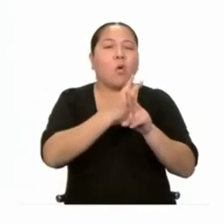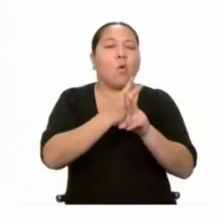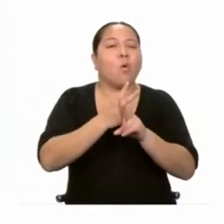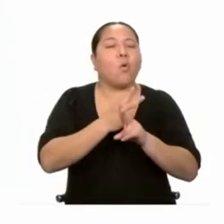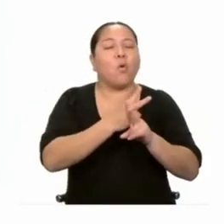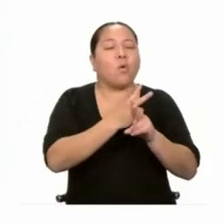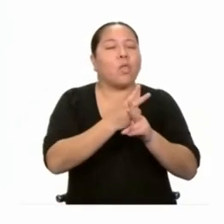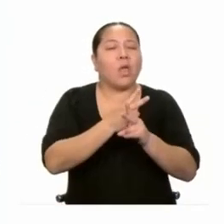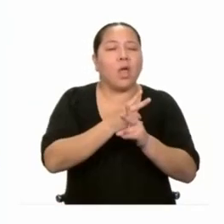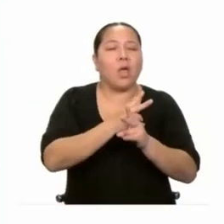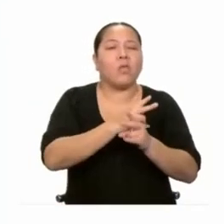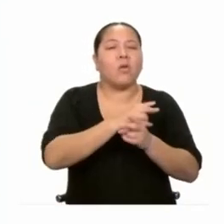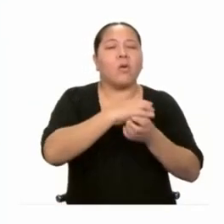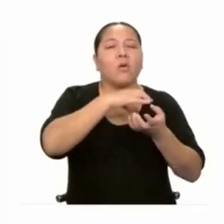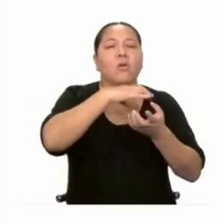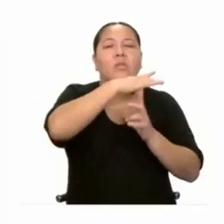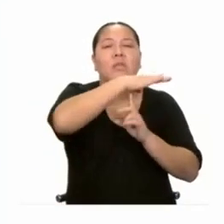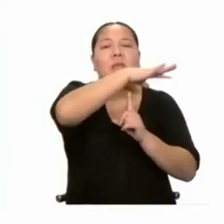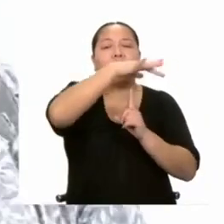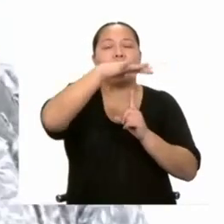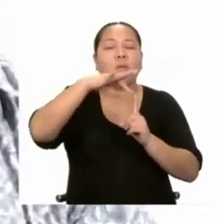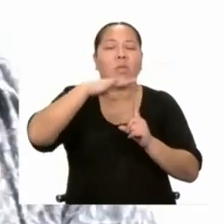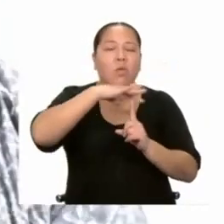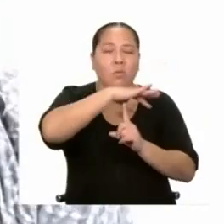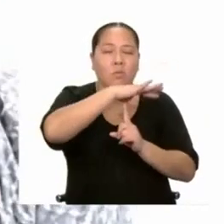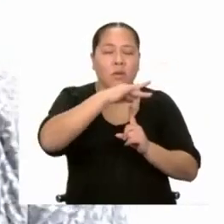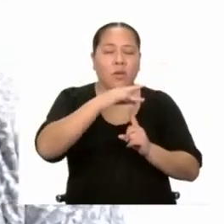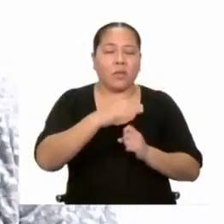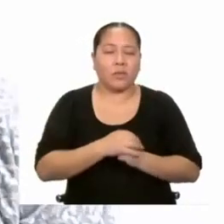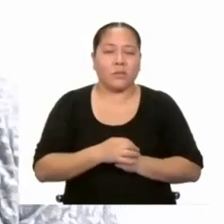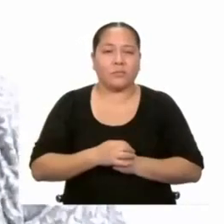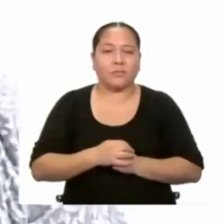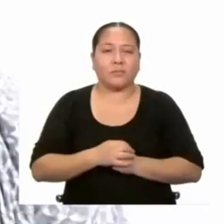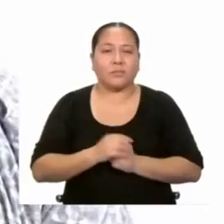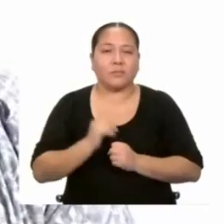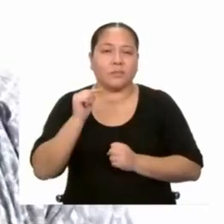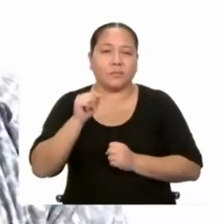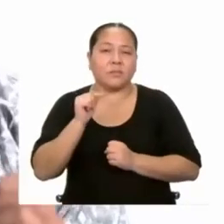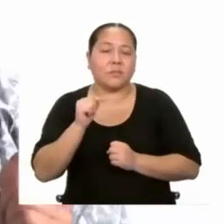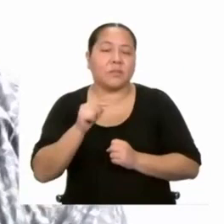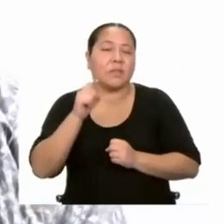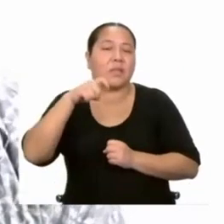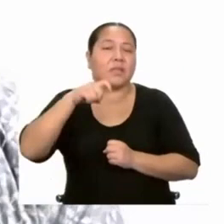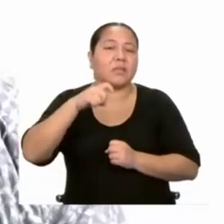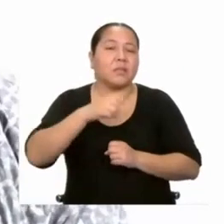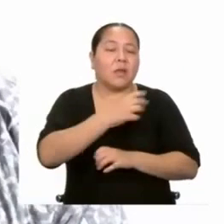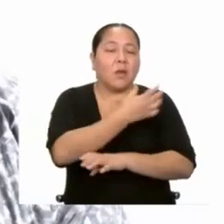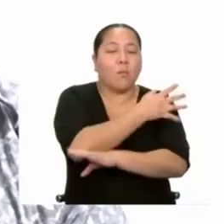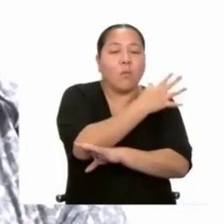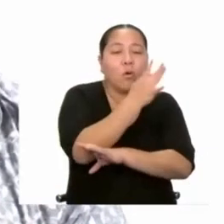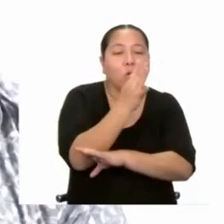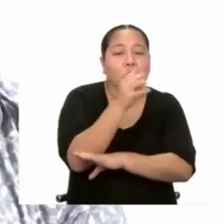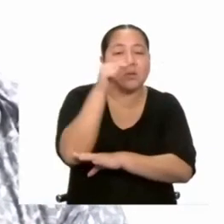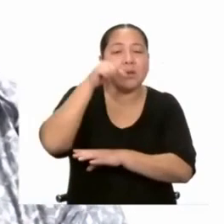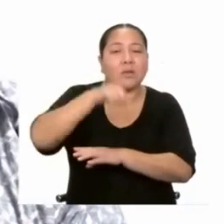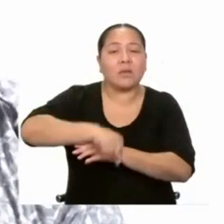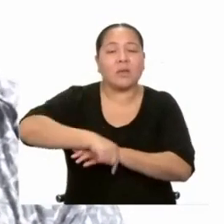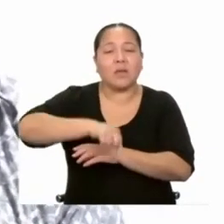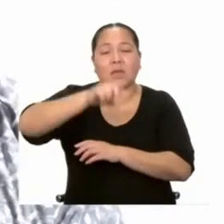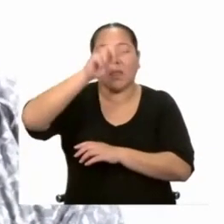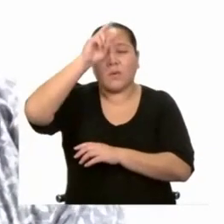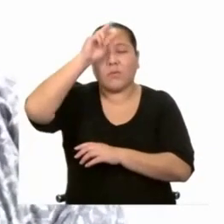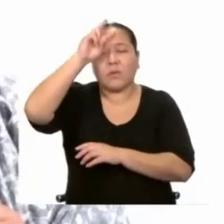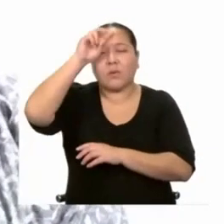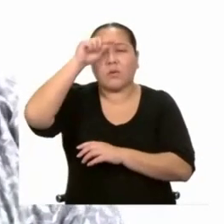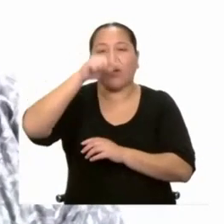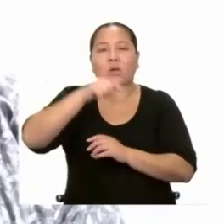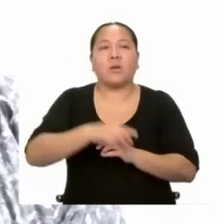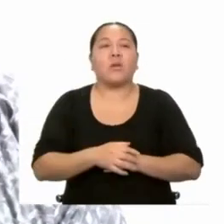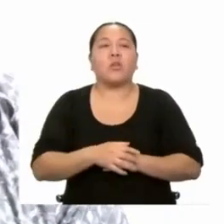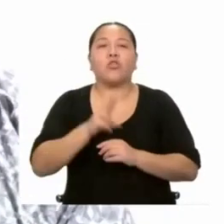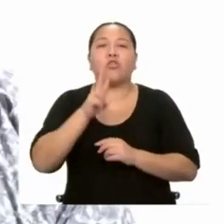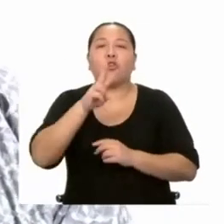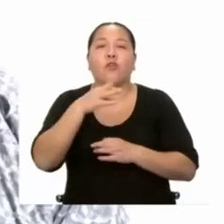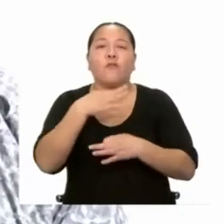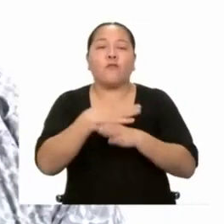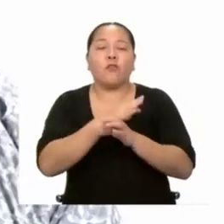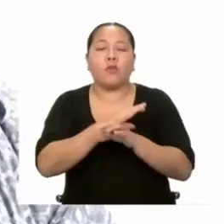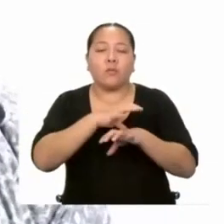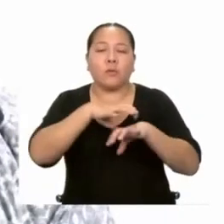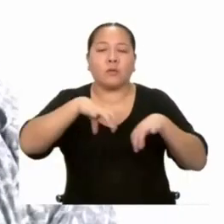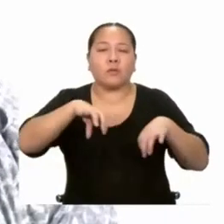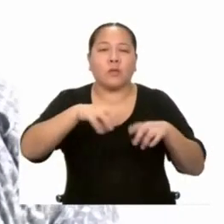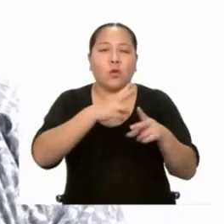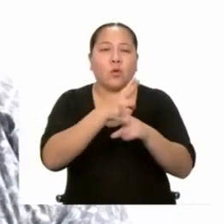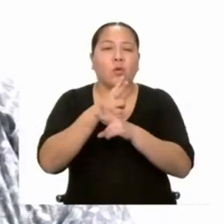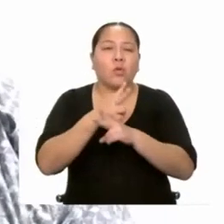la naturaleza y del medio ambiente. Cuando se trata de bosques, en el Perú hay dos extremos sobre su tratamiento. En